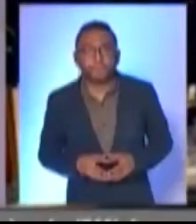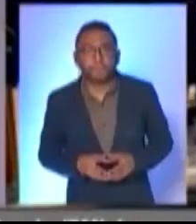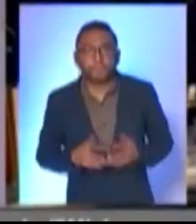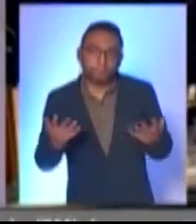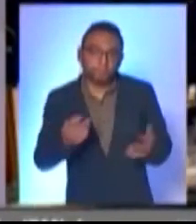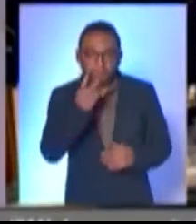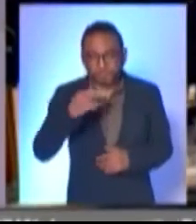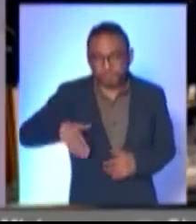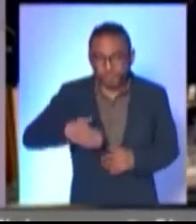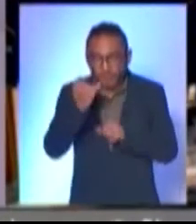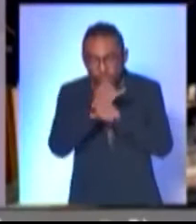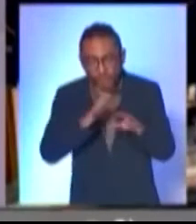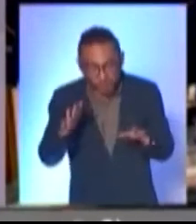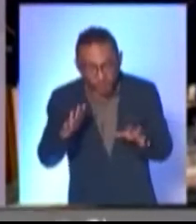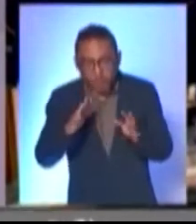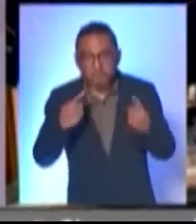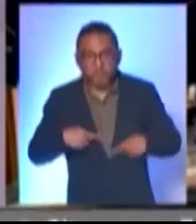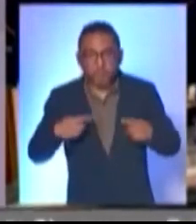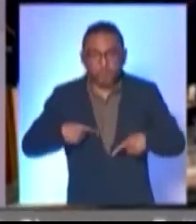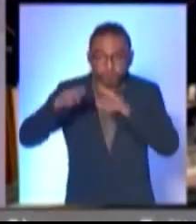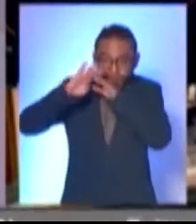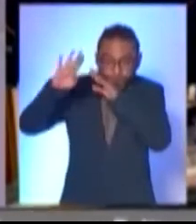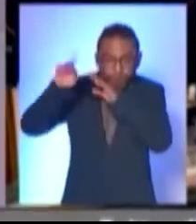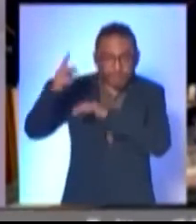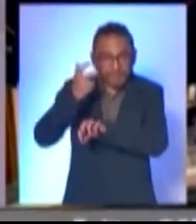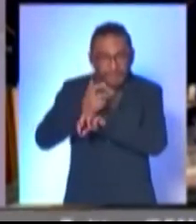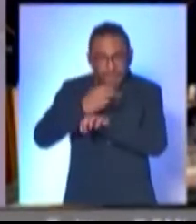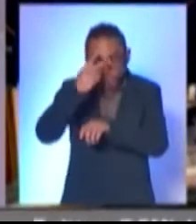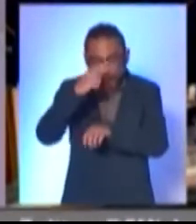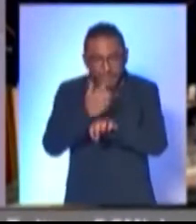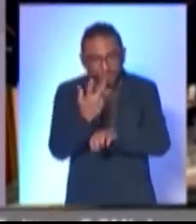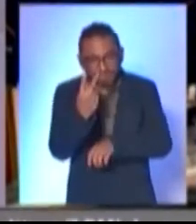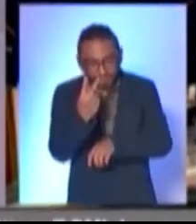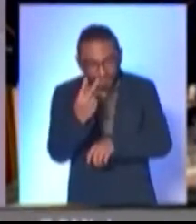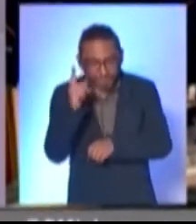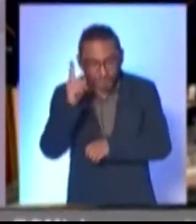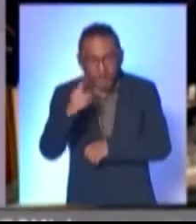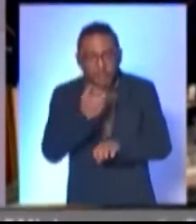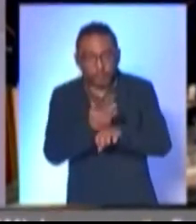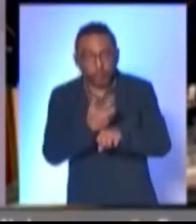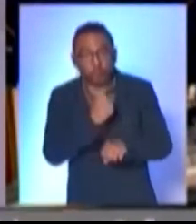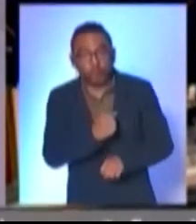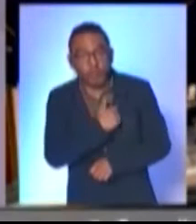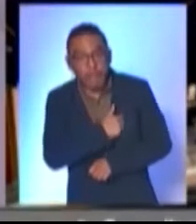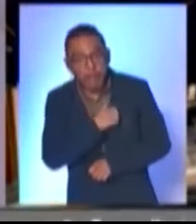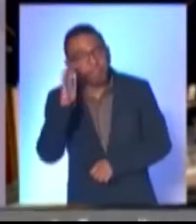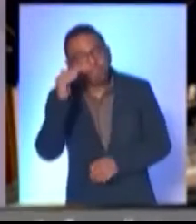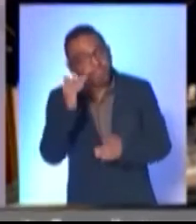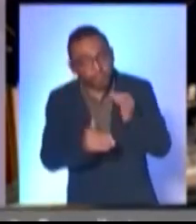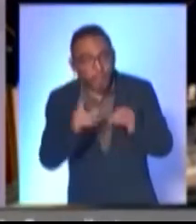Con esa información nos despedimos de nuestros paisanos que nos ven a través de Mexicanal, en los Estados Unidos y el sur de Canadá. El día de mañana tenemos